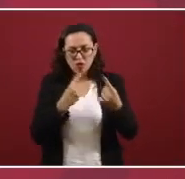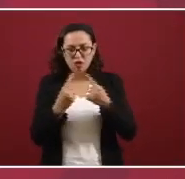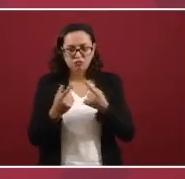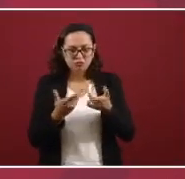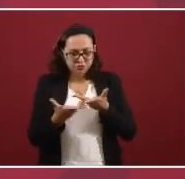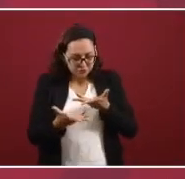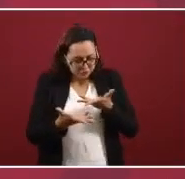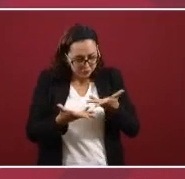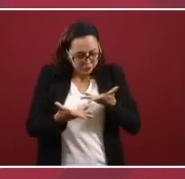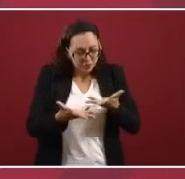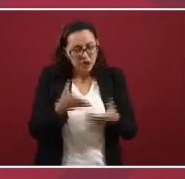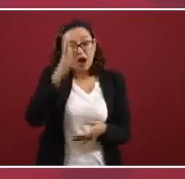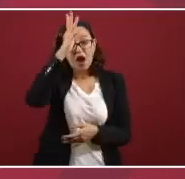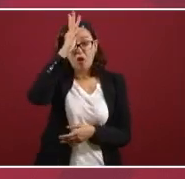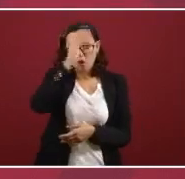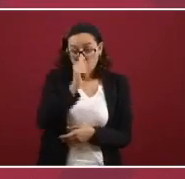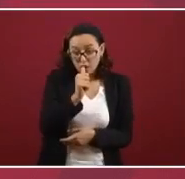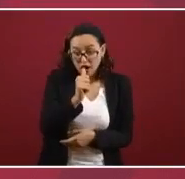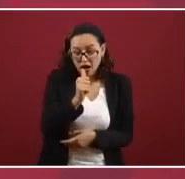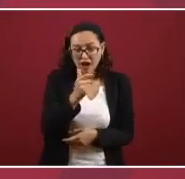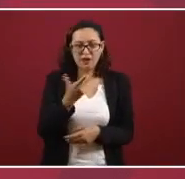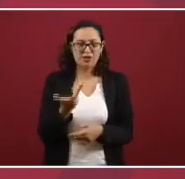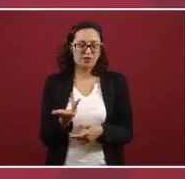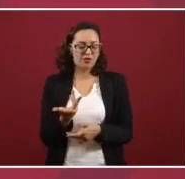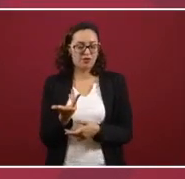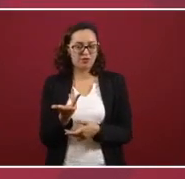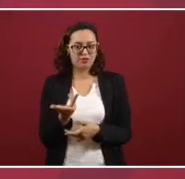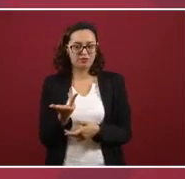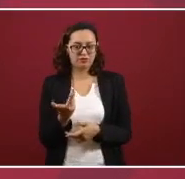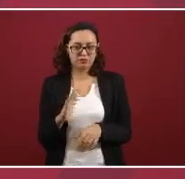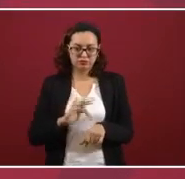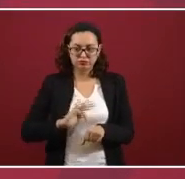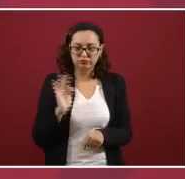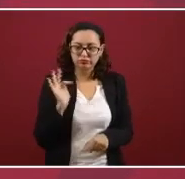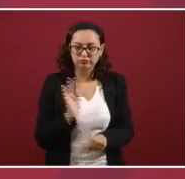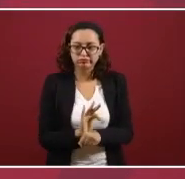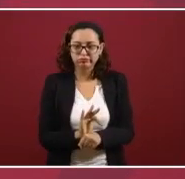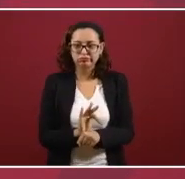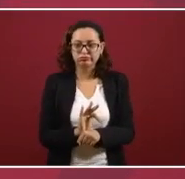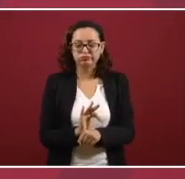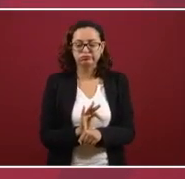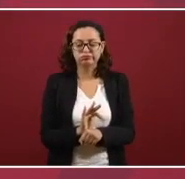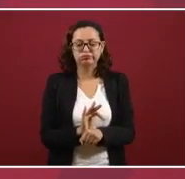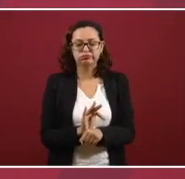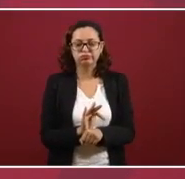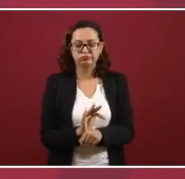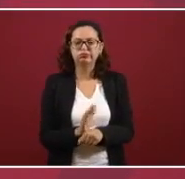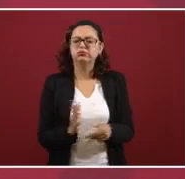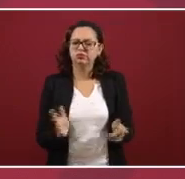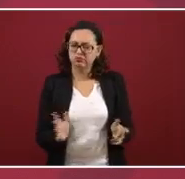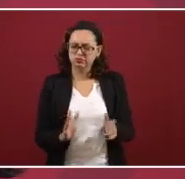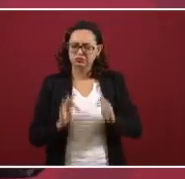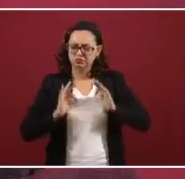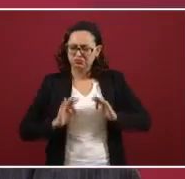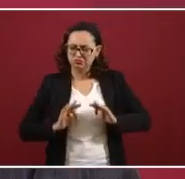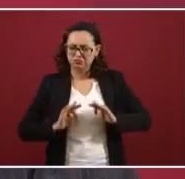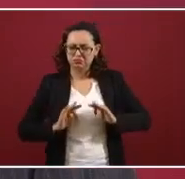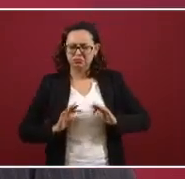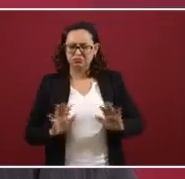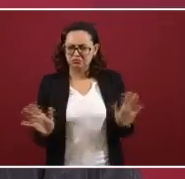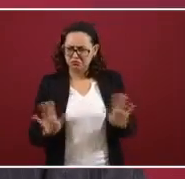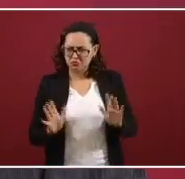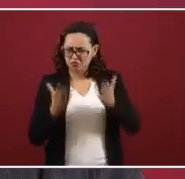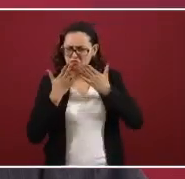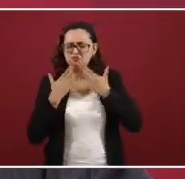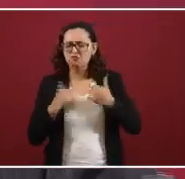como son los amparos. ¿Qué es el amparo? Es que las cosas queden como están.